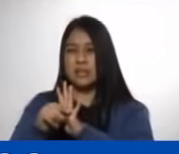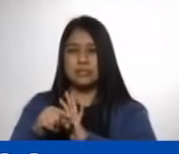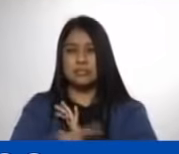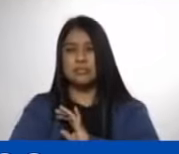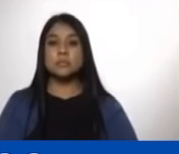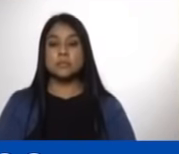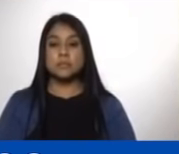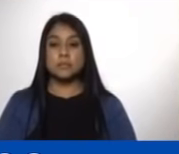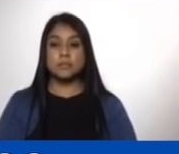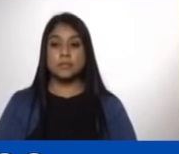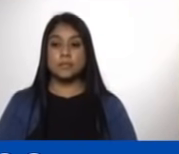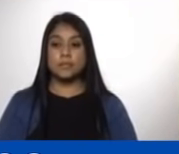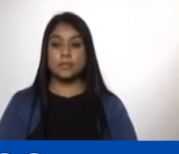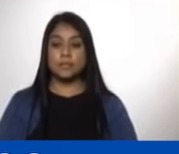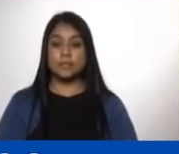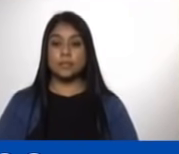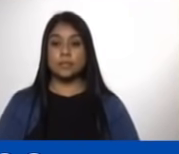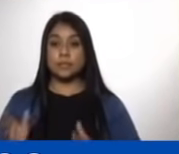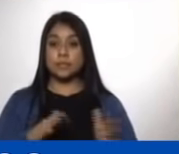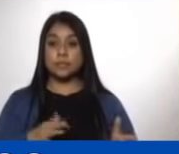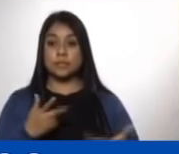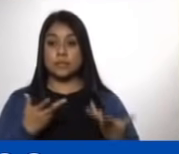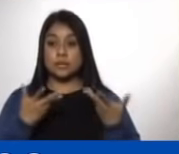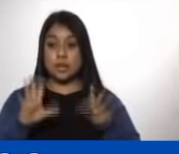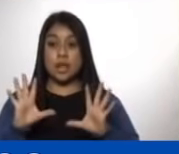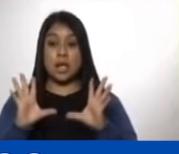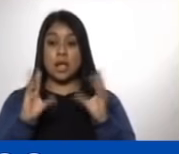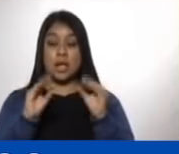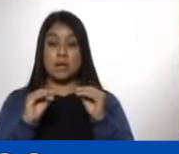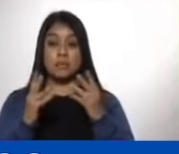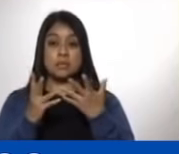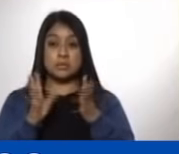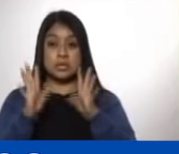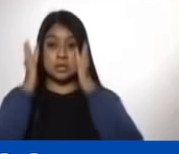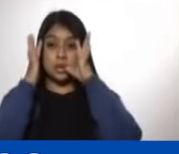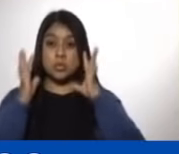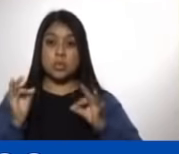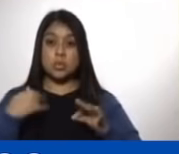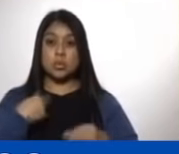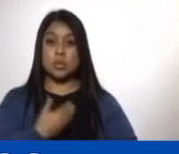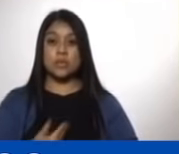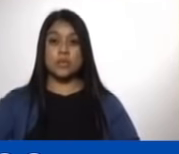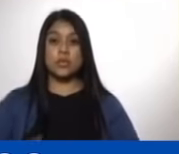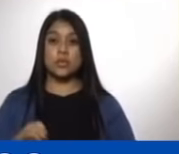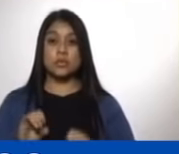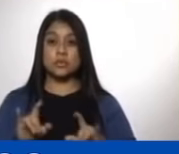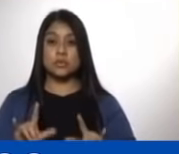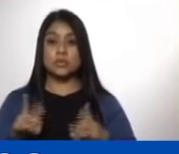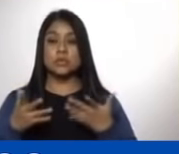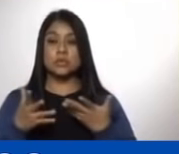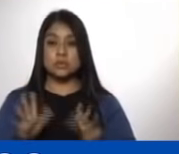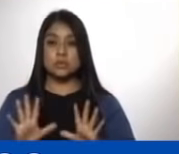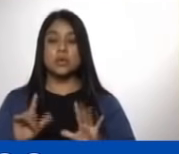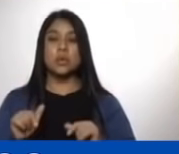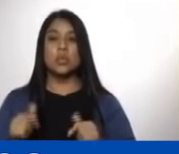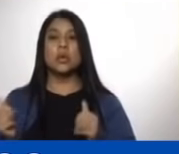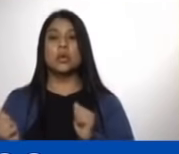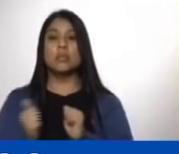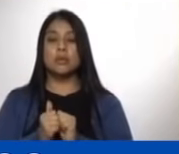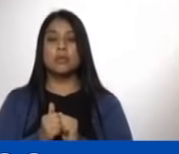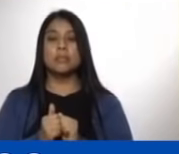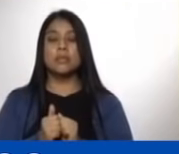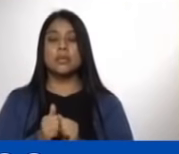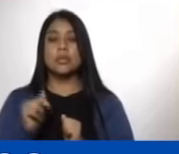torno a esto. Nosotros ya habíamos establecido con el gobierno de los Estados Unidos un acompañamiento